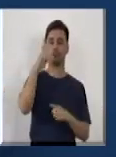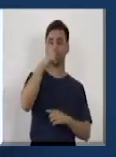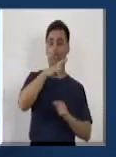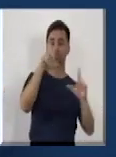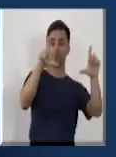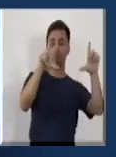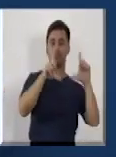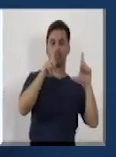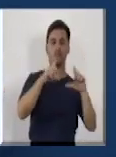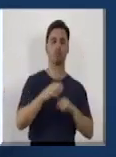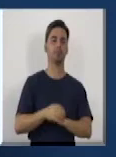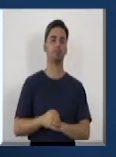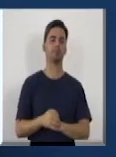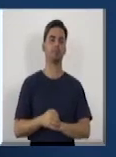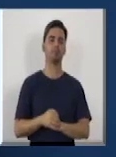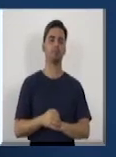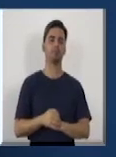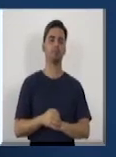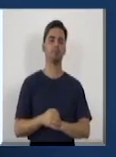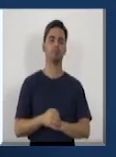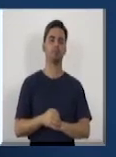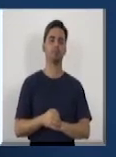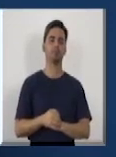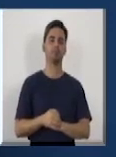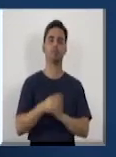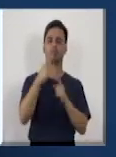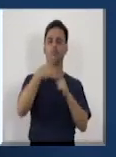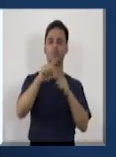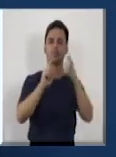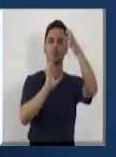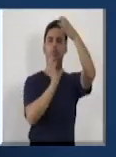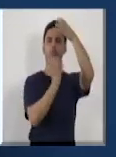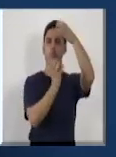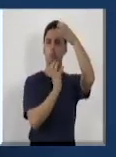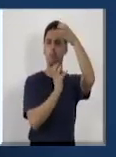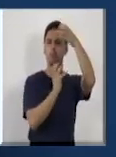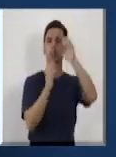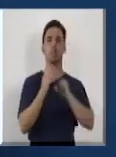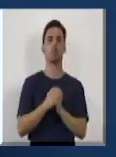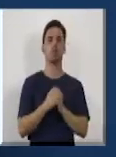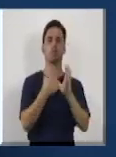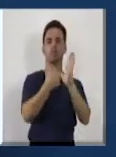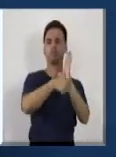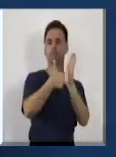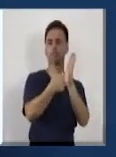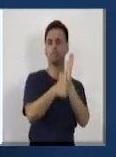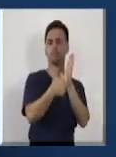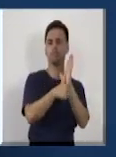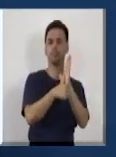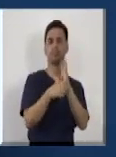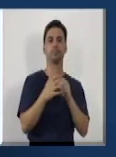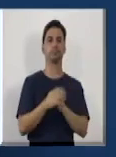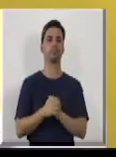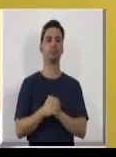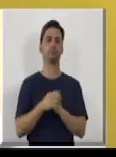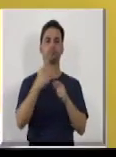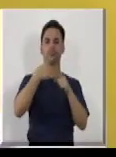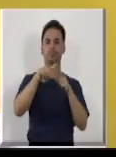los conductores, el receptor que es el bombillo y el dispositivo de control del interruptor.